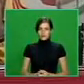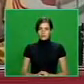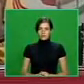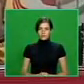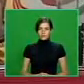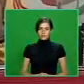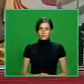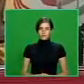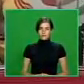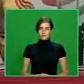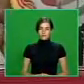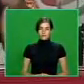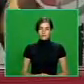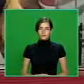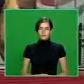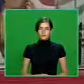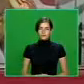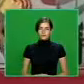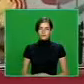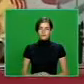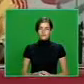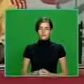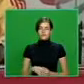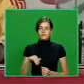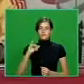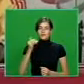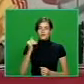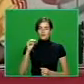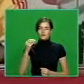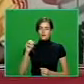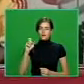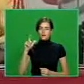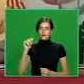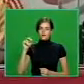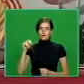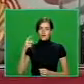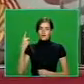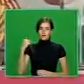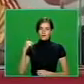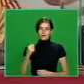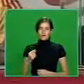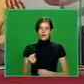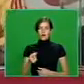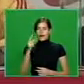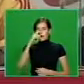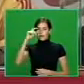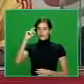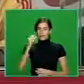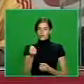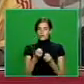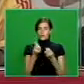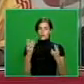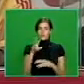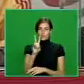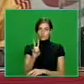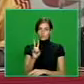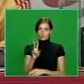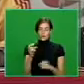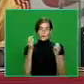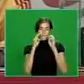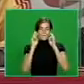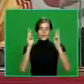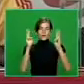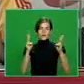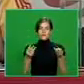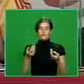analizarlo Jaqueline Farías ayer estaba en el aniversario número dos verdad Jaqueline de un milagro de Chávez